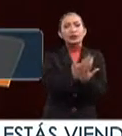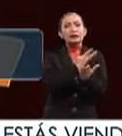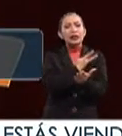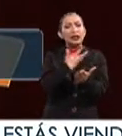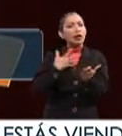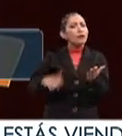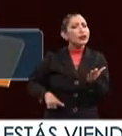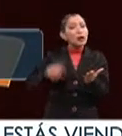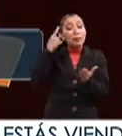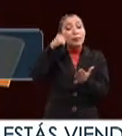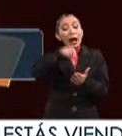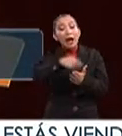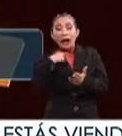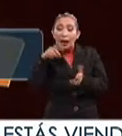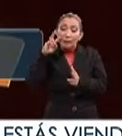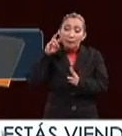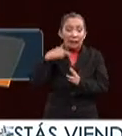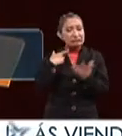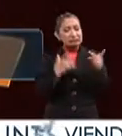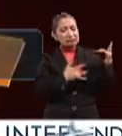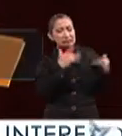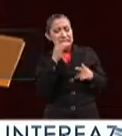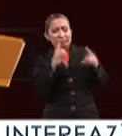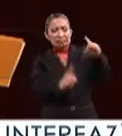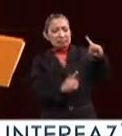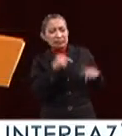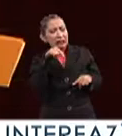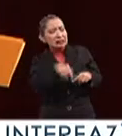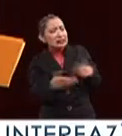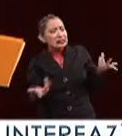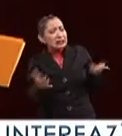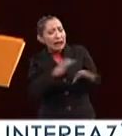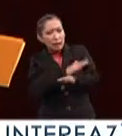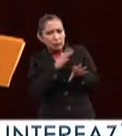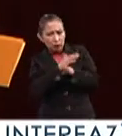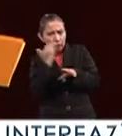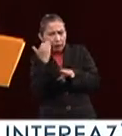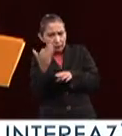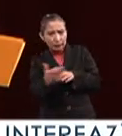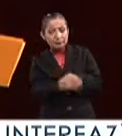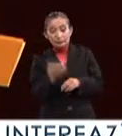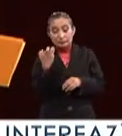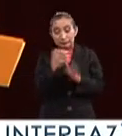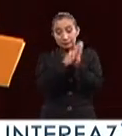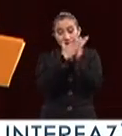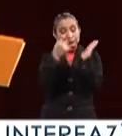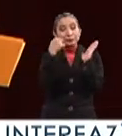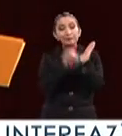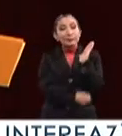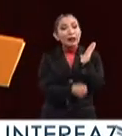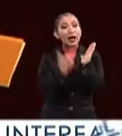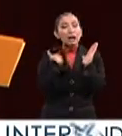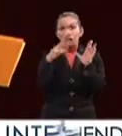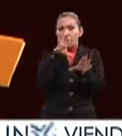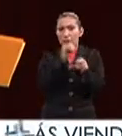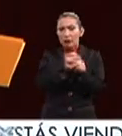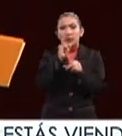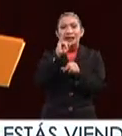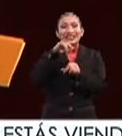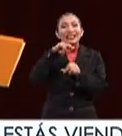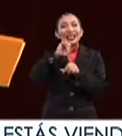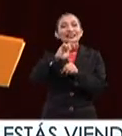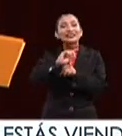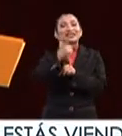Estado mexicano para dar respuesta a estas incertidumbres en nuestro cambio de época. Este libro representa de cuerpo entero al INEA a